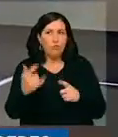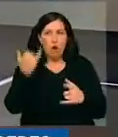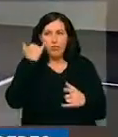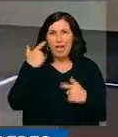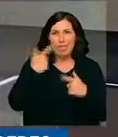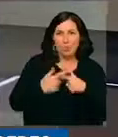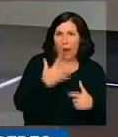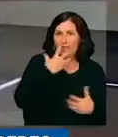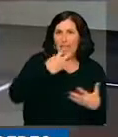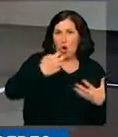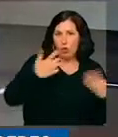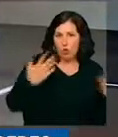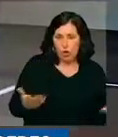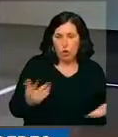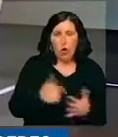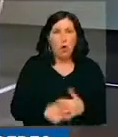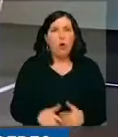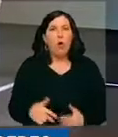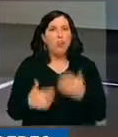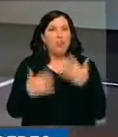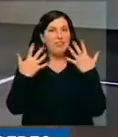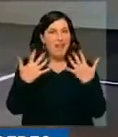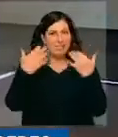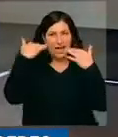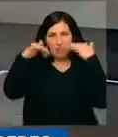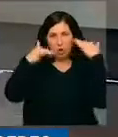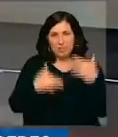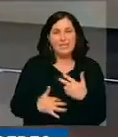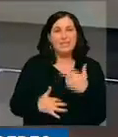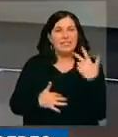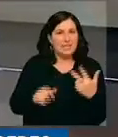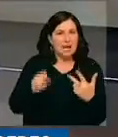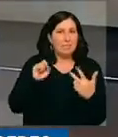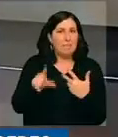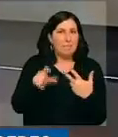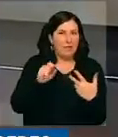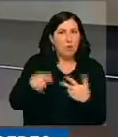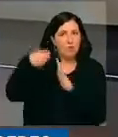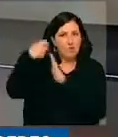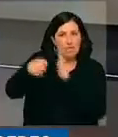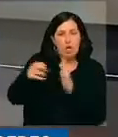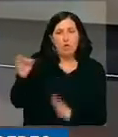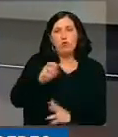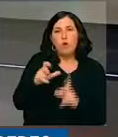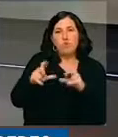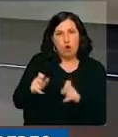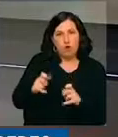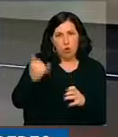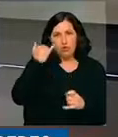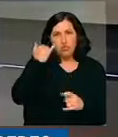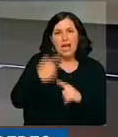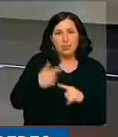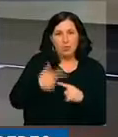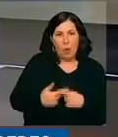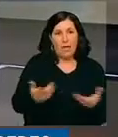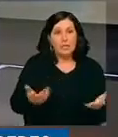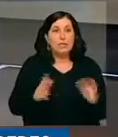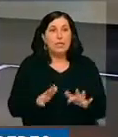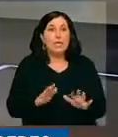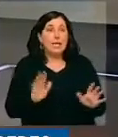10 adolescentes envió fotos o videos con contenido sexual en el último año y si pasamos al mundo físico,